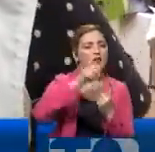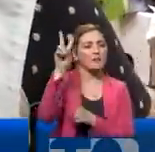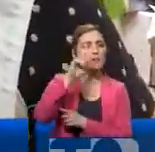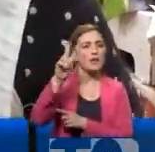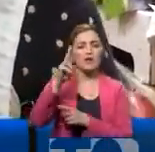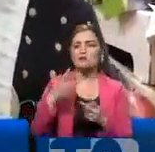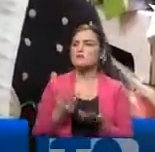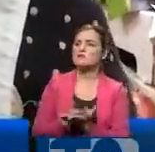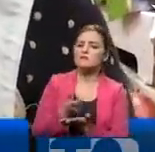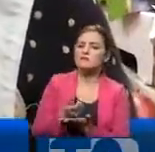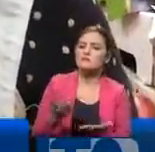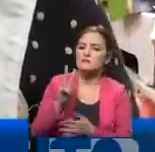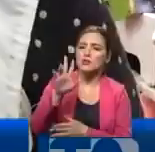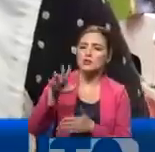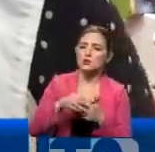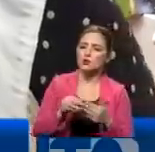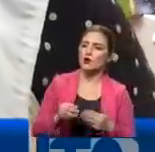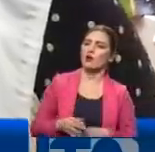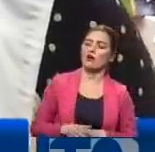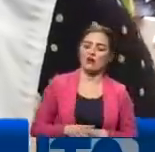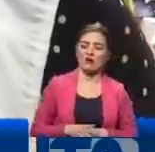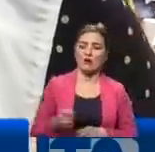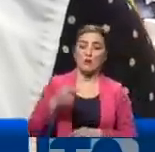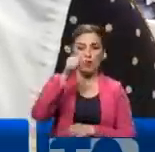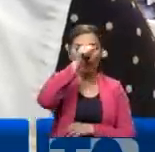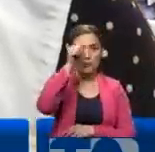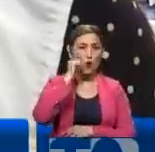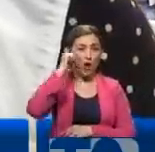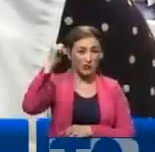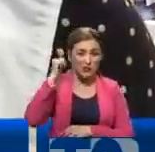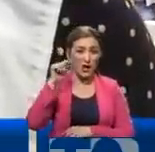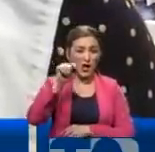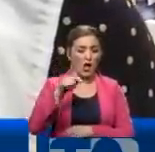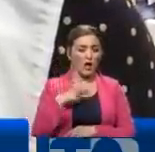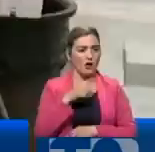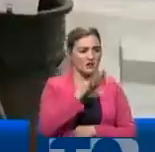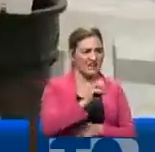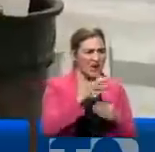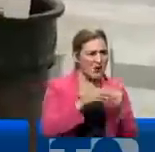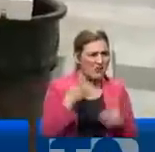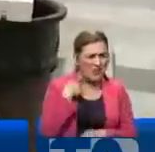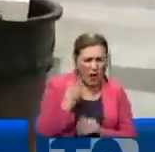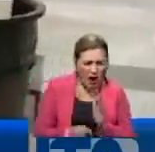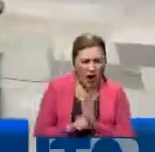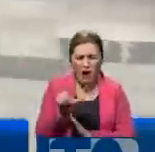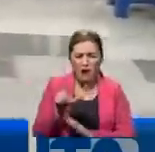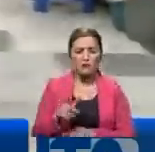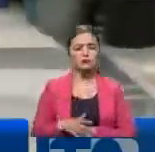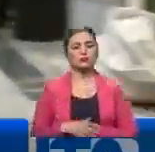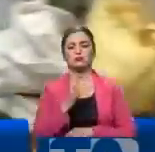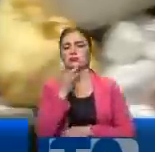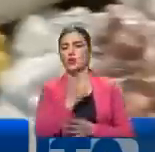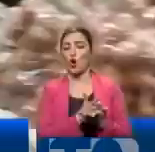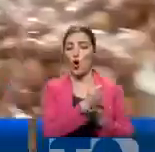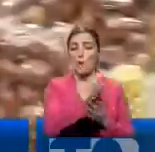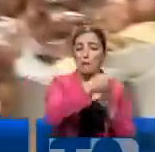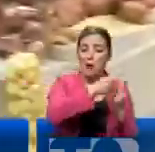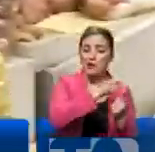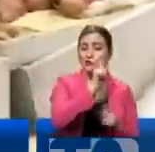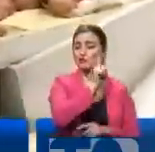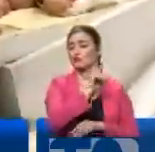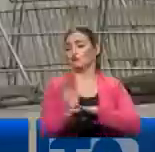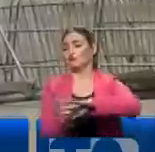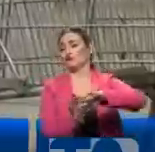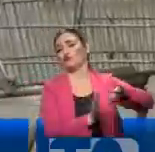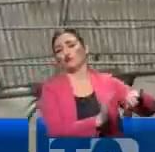viernes estuvo a $25 y al día domingo ayer $50. Por eso dicen que prefirieron no comprarlos a los